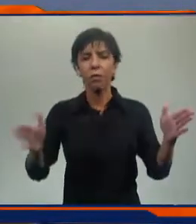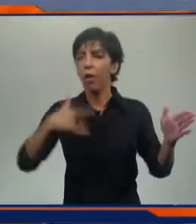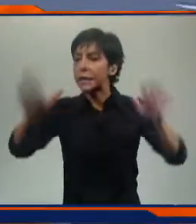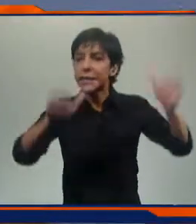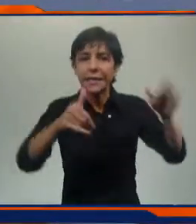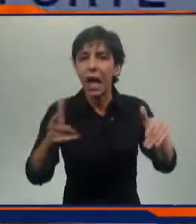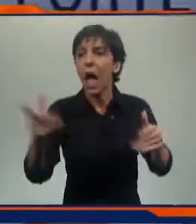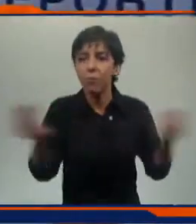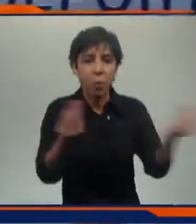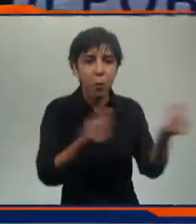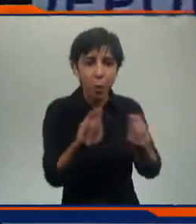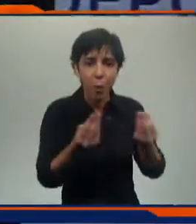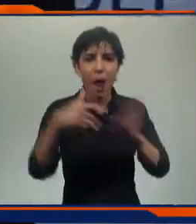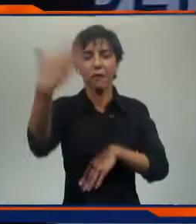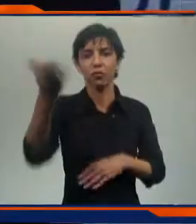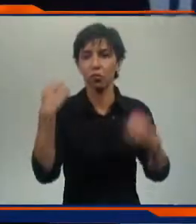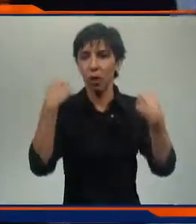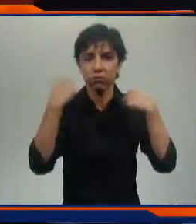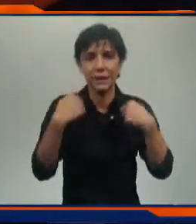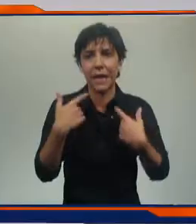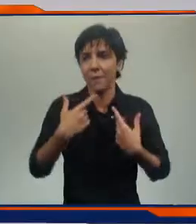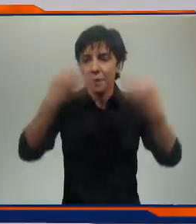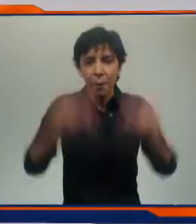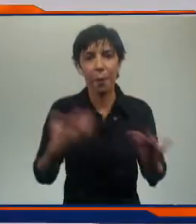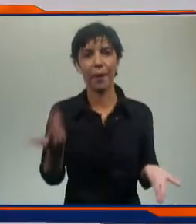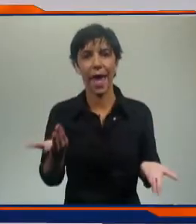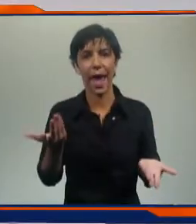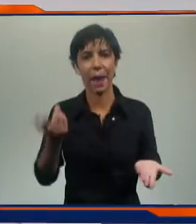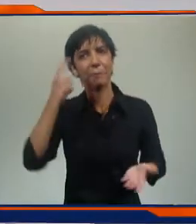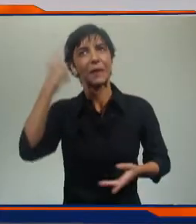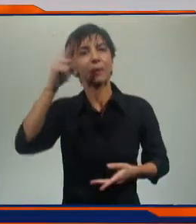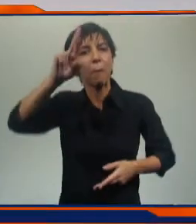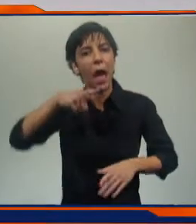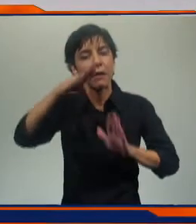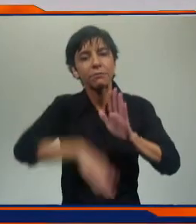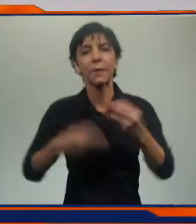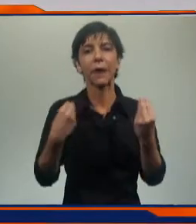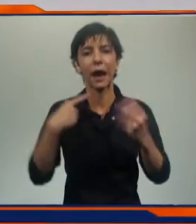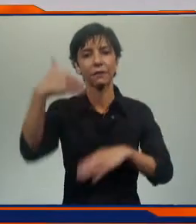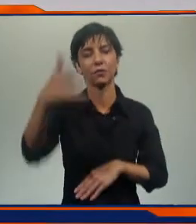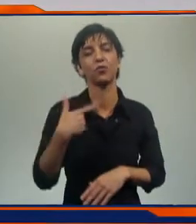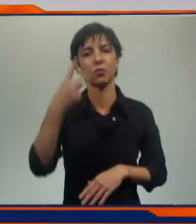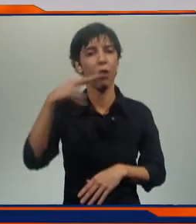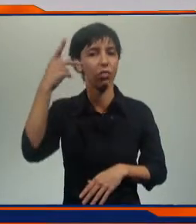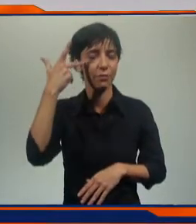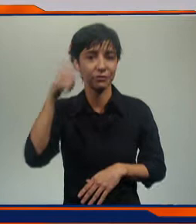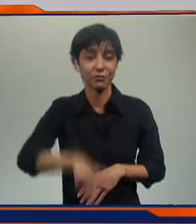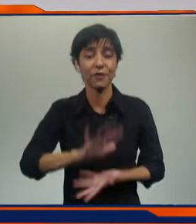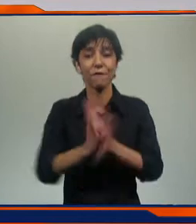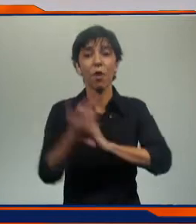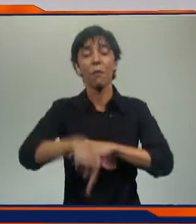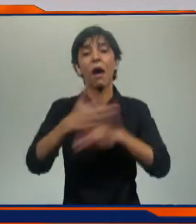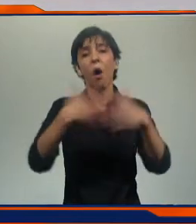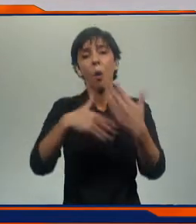en el trabajo y la planificación que se tiene hacia el 2018 por eso es fundamental y en esto los juegos se vista como